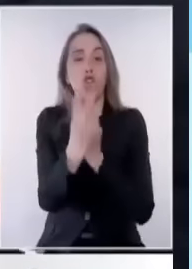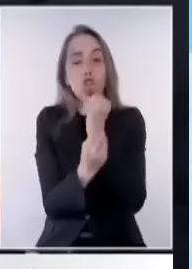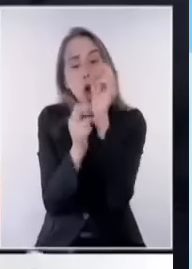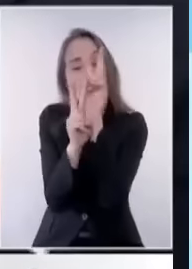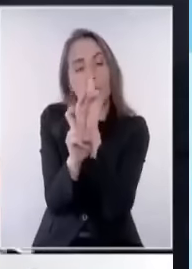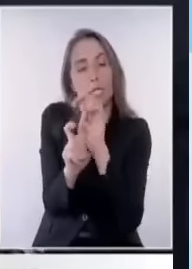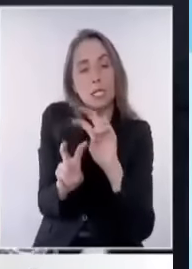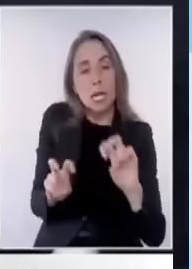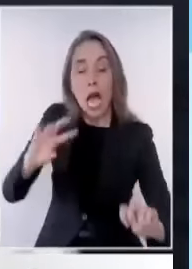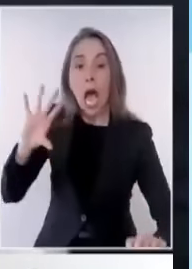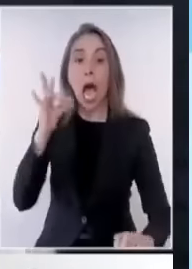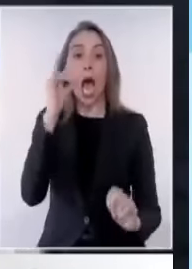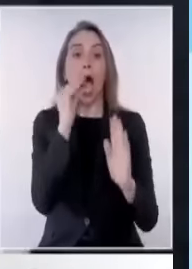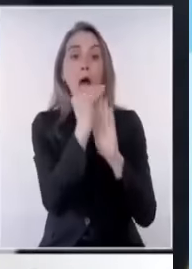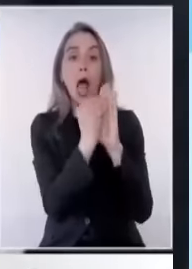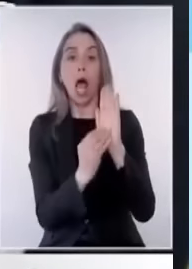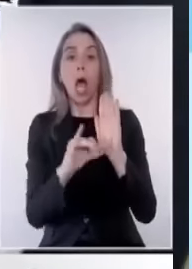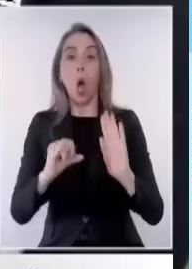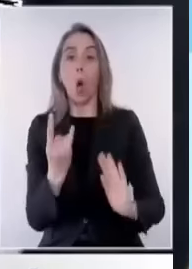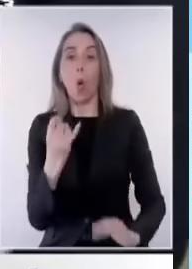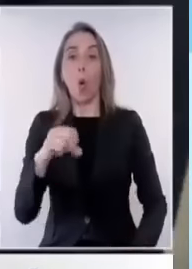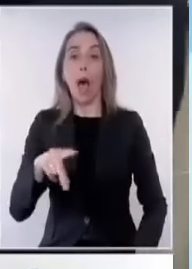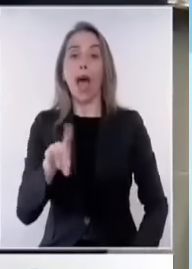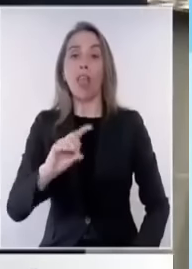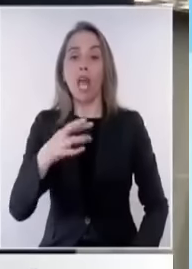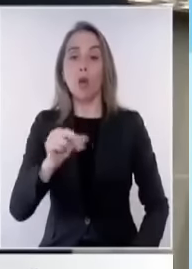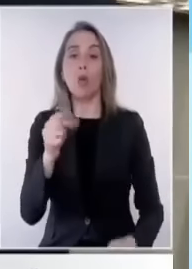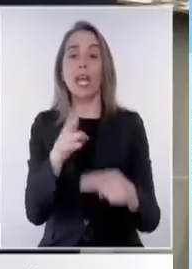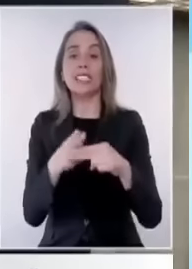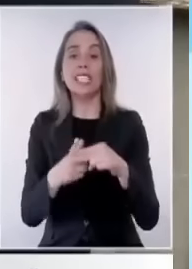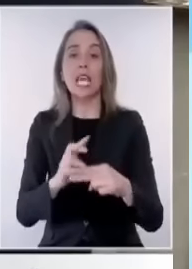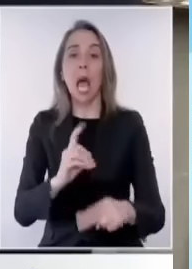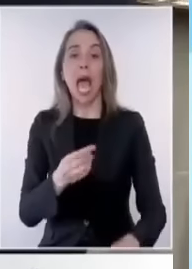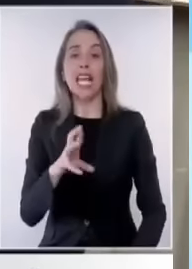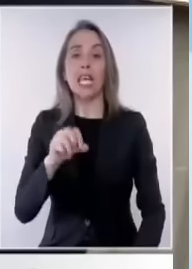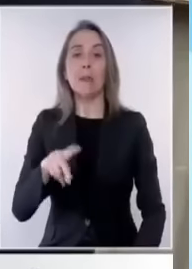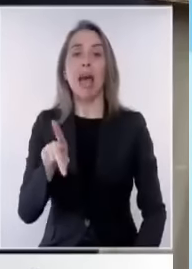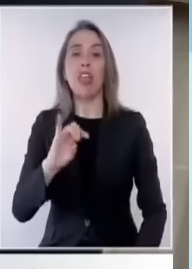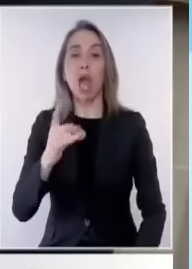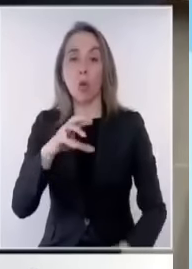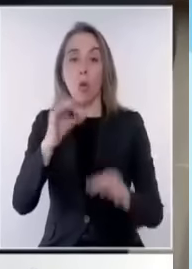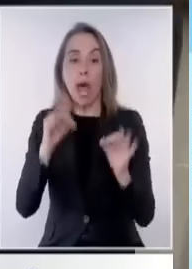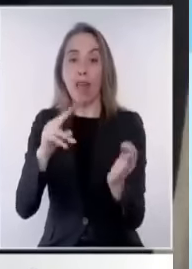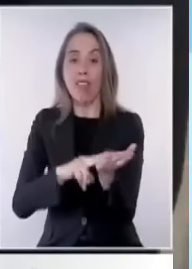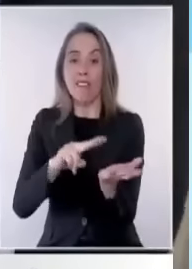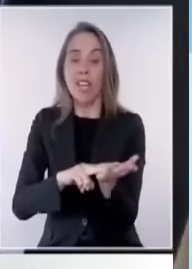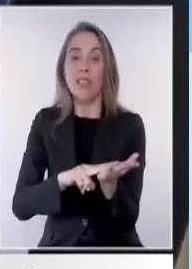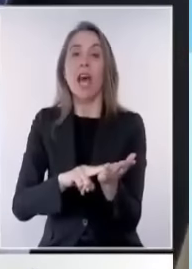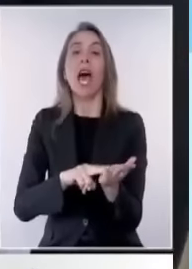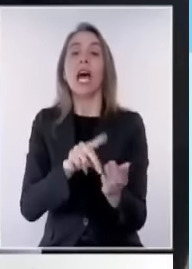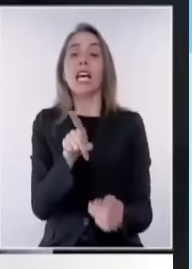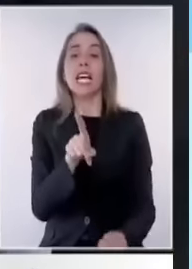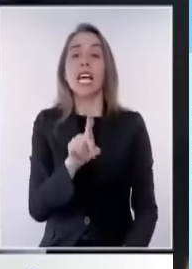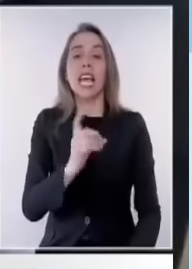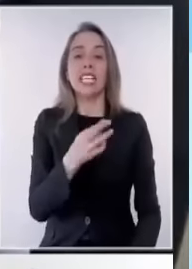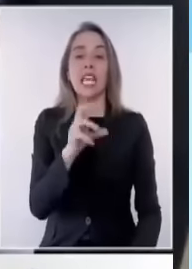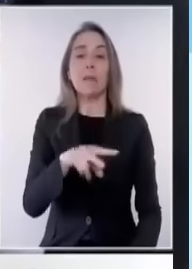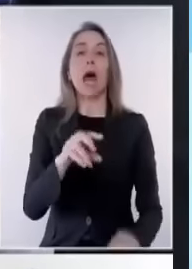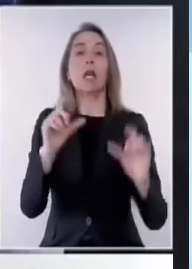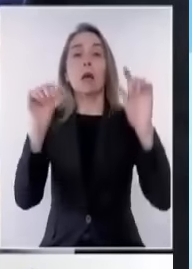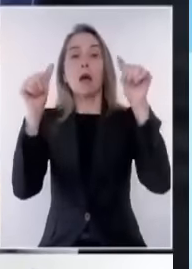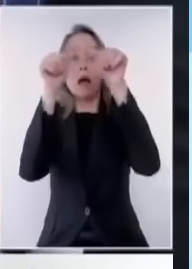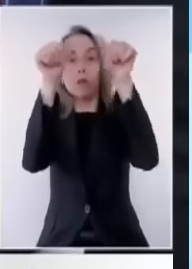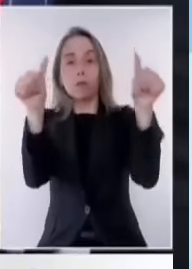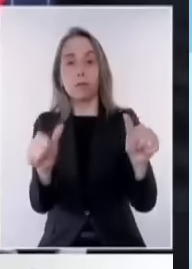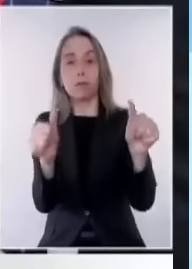de investigación, logramos determinar de que Juan Segura finalmente se llamaba Germán Segura originalmente. Es Germán Juan. Lamentablemente